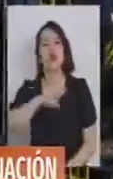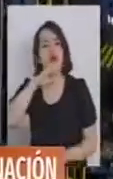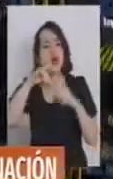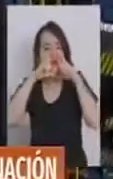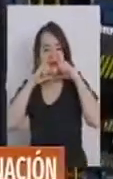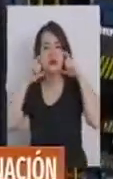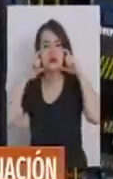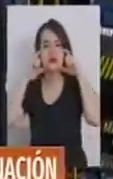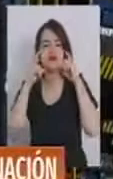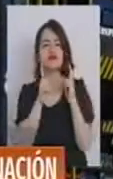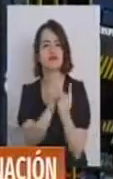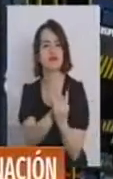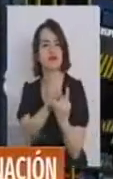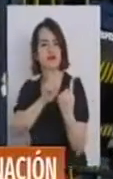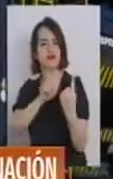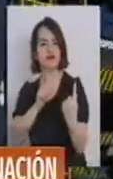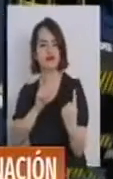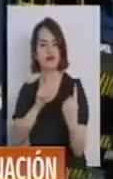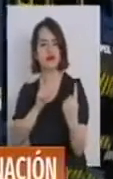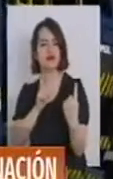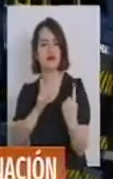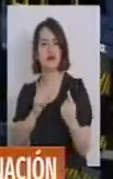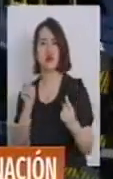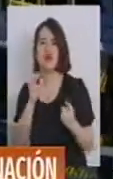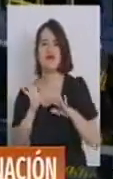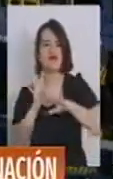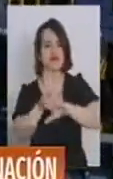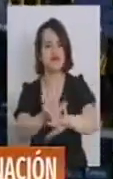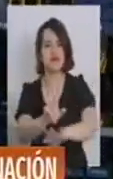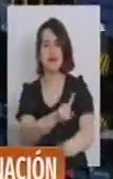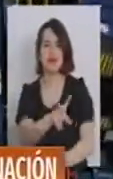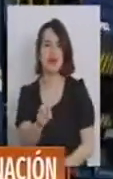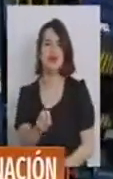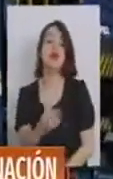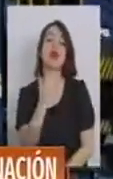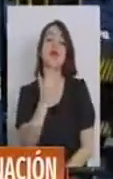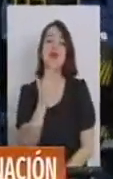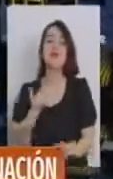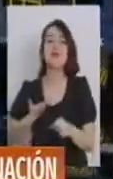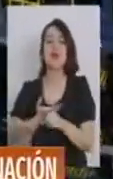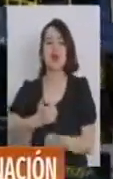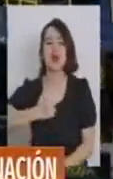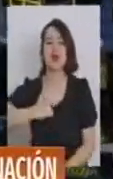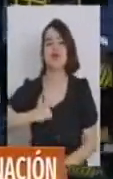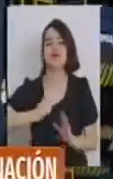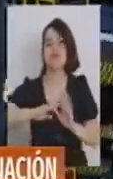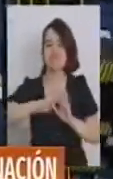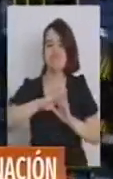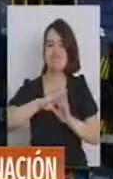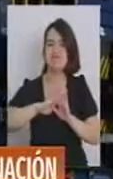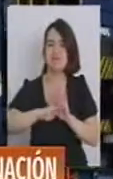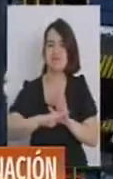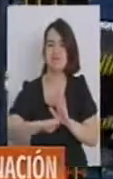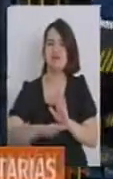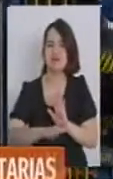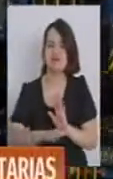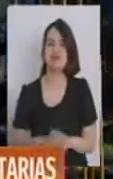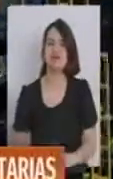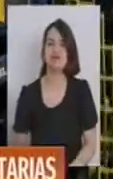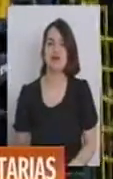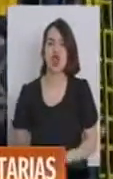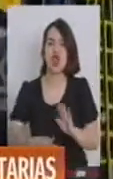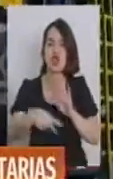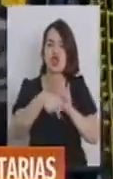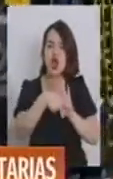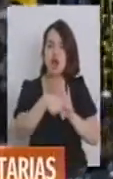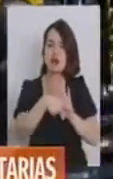mascarilla, distanciamiento físico, evitar aglomeraciones, también les pido cumplir estrictamente las normas